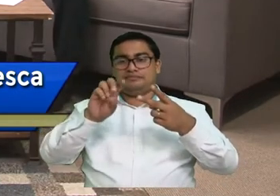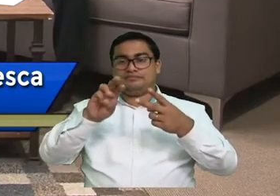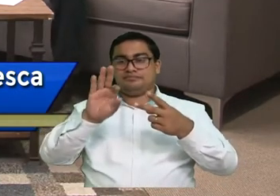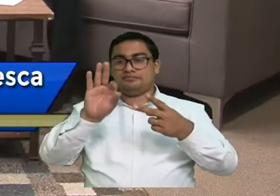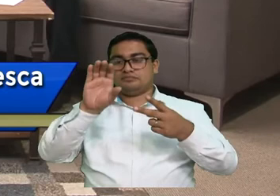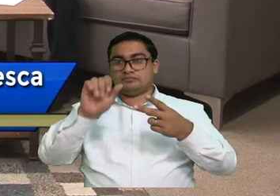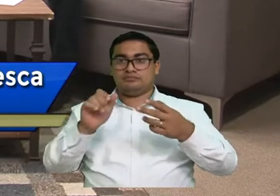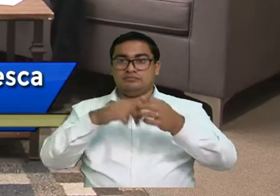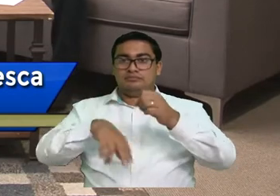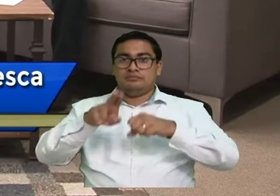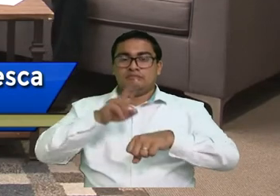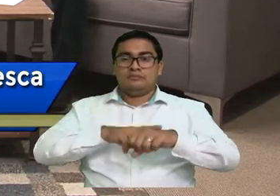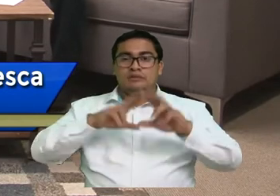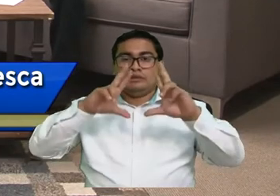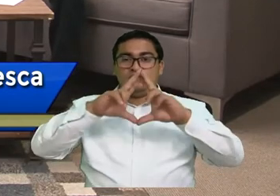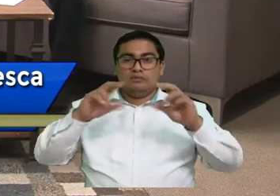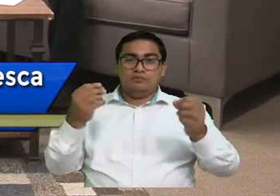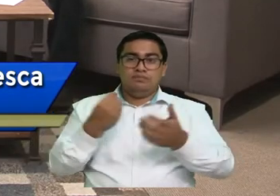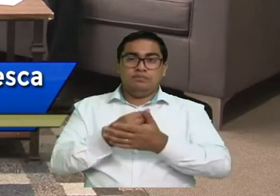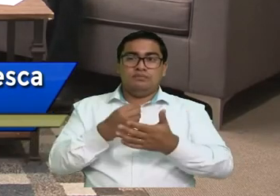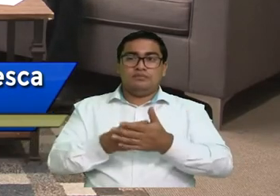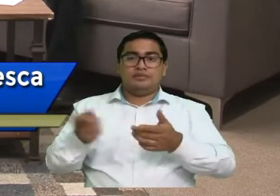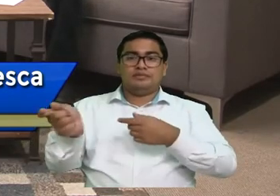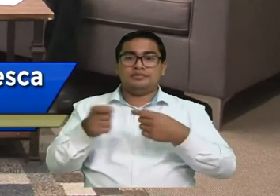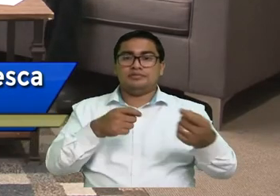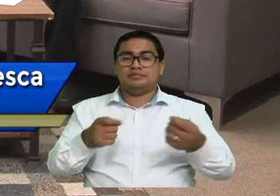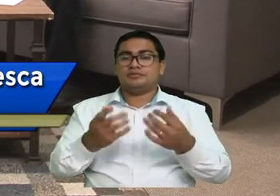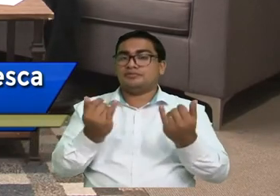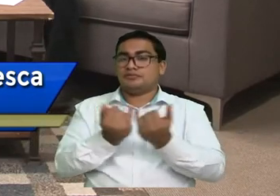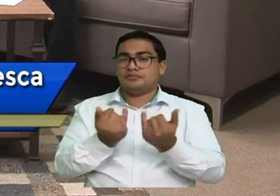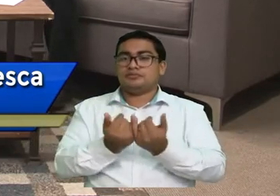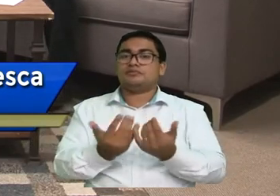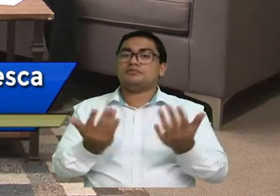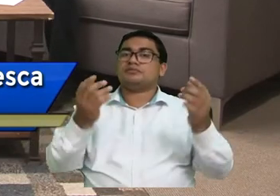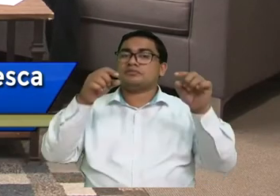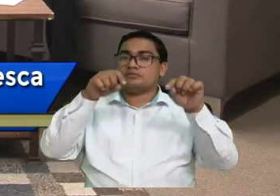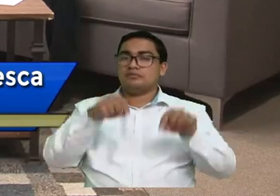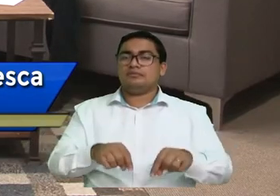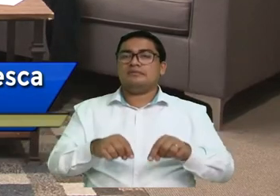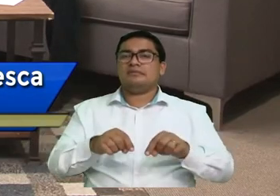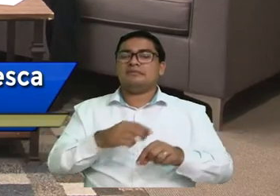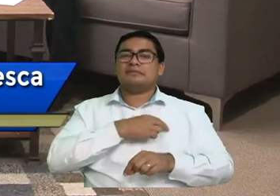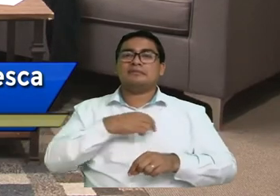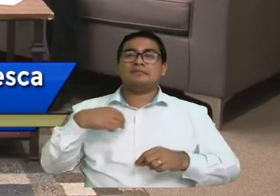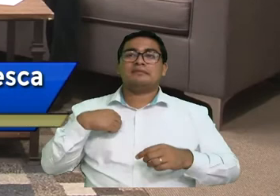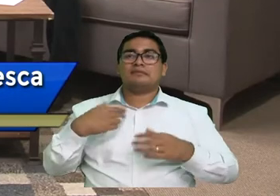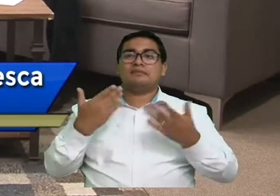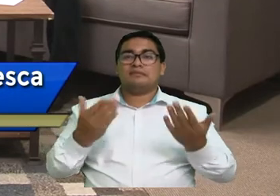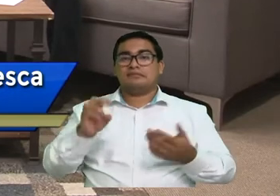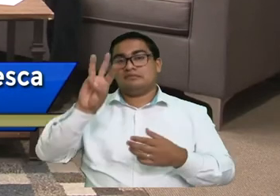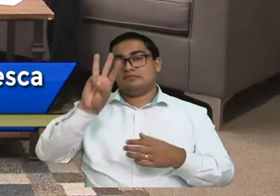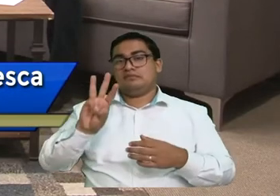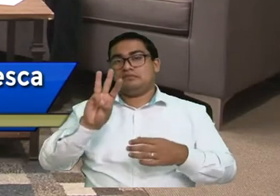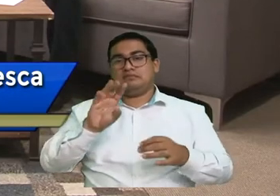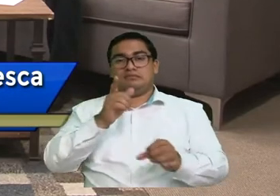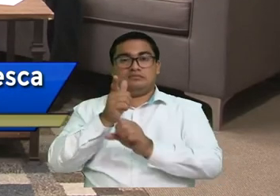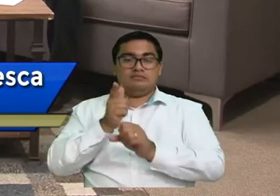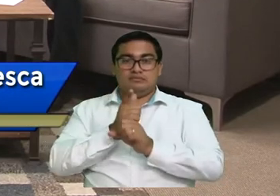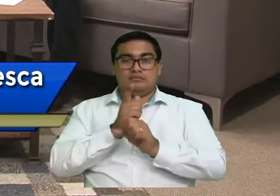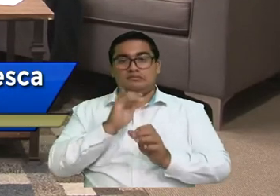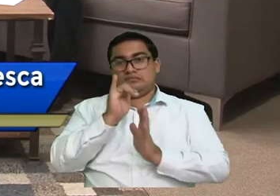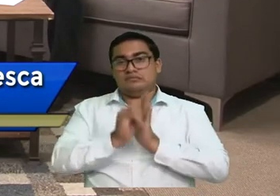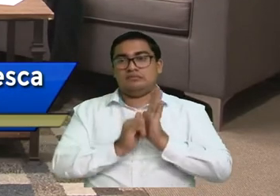Sistema Nacional de Producción, Consumo y Comercio. Y hasta ahora también hemos hecho 3 videos en la plataforma de